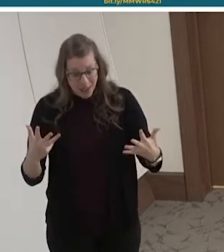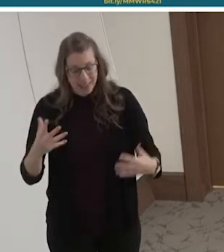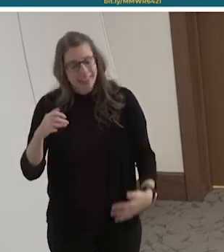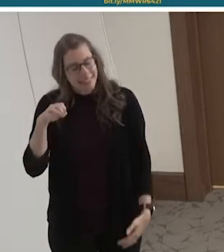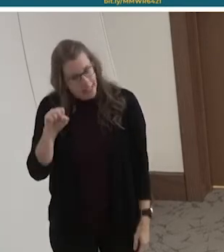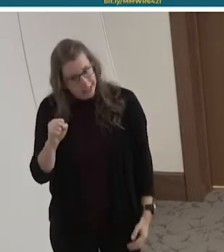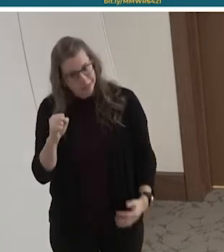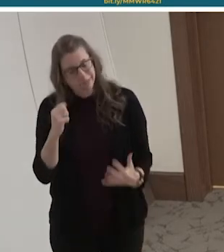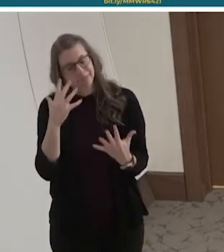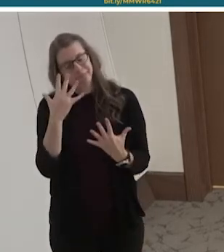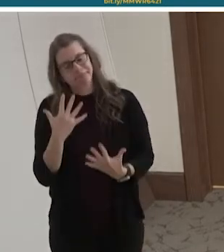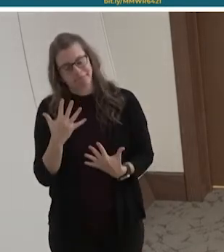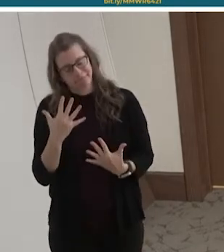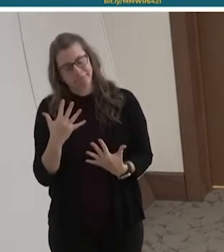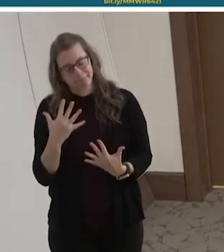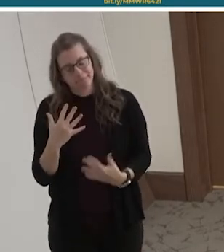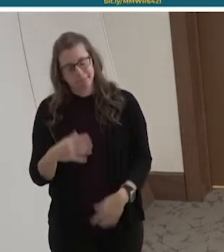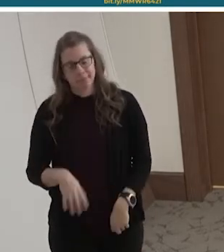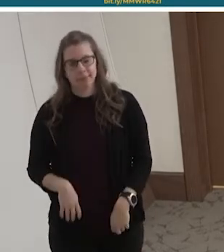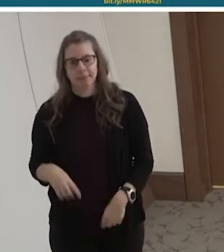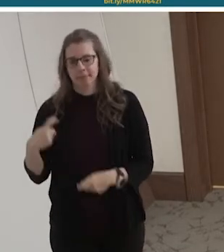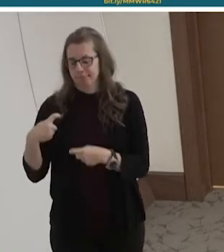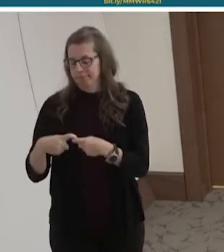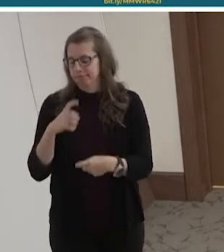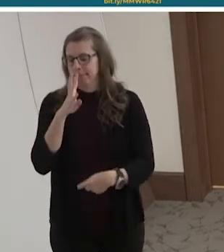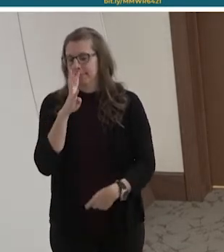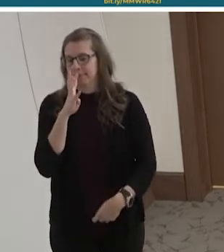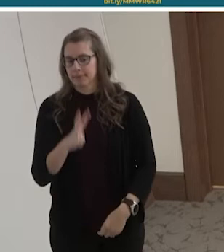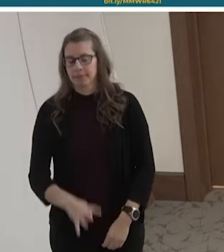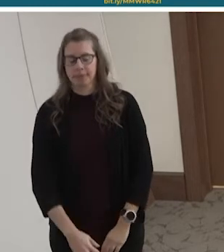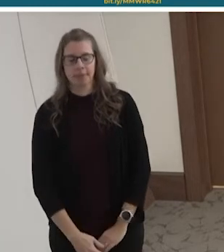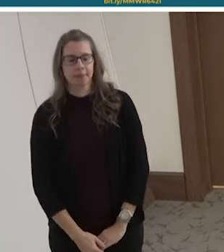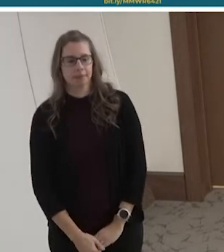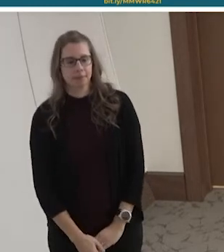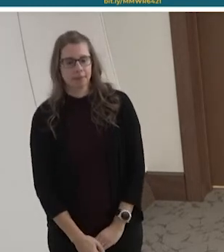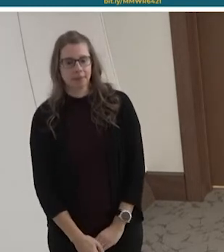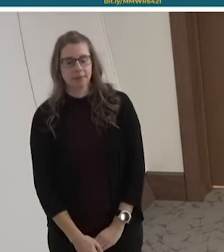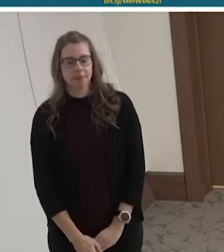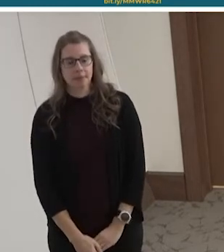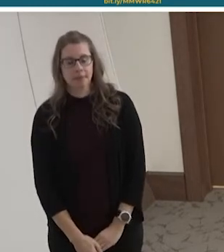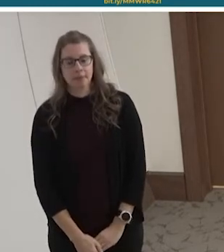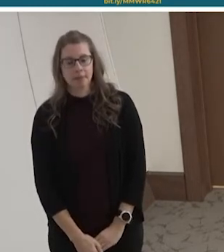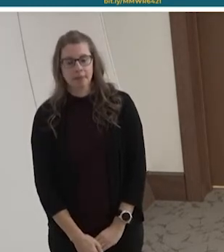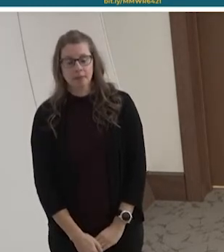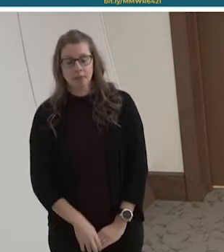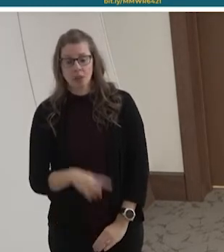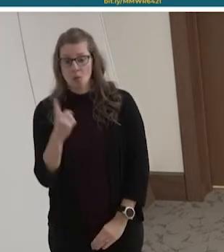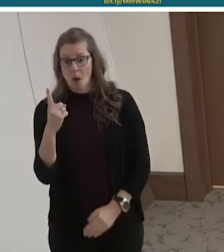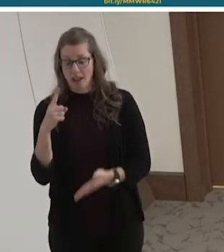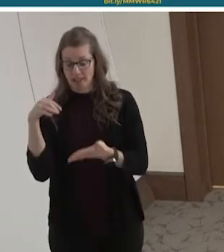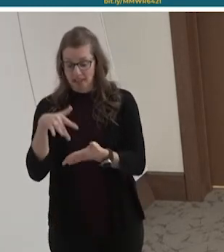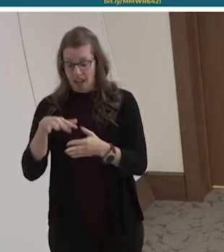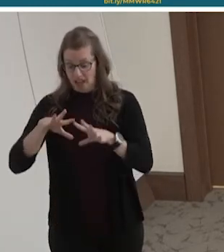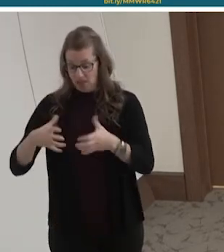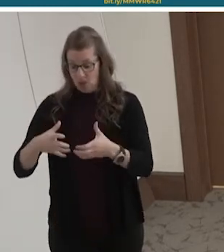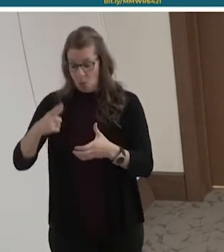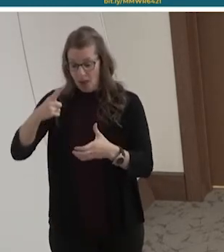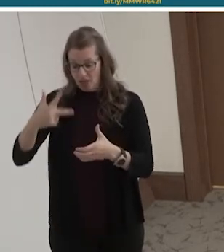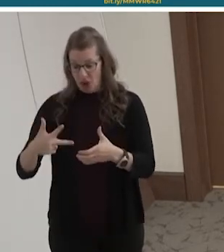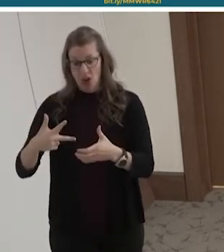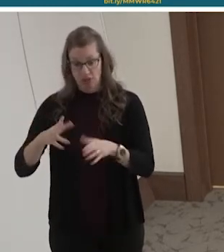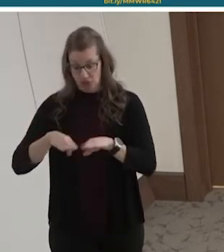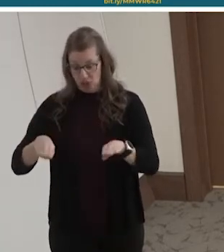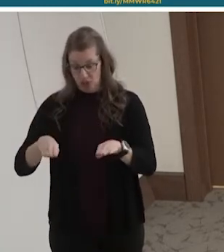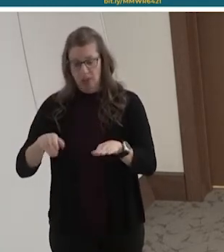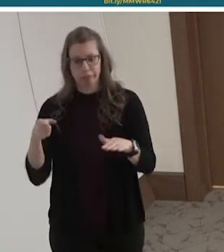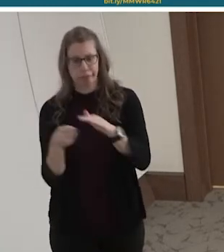yes, unfortunately. Y infortunadamente la respuesta es sí. In one study, 1/3 of children who